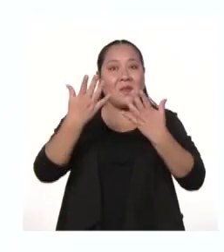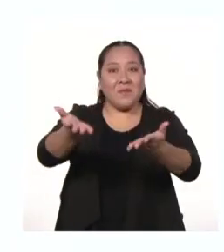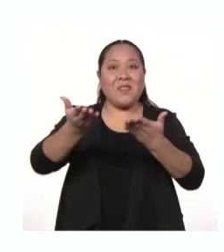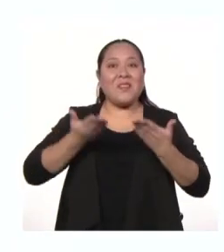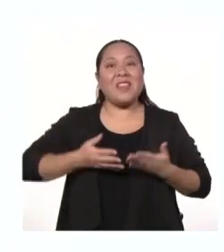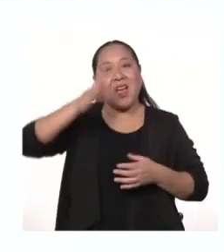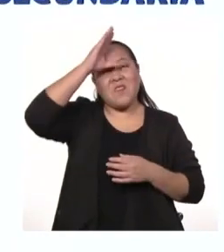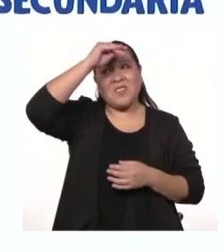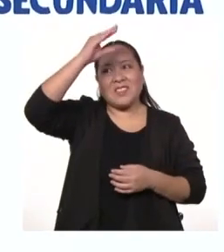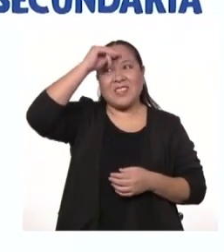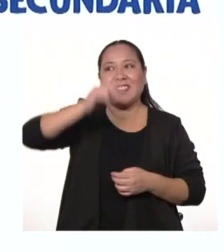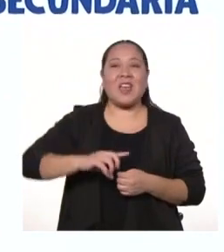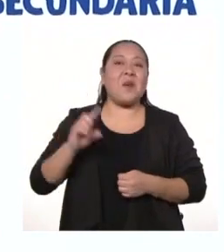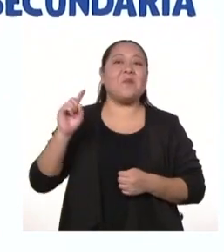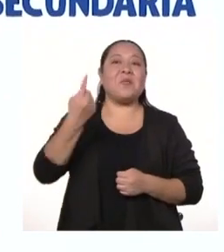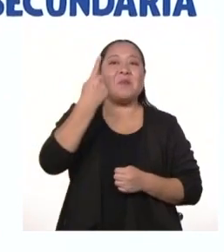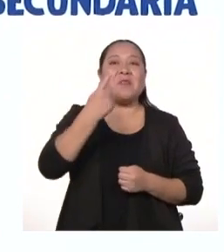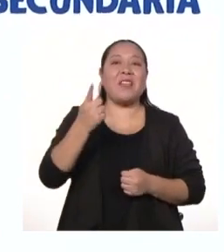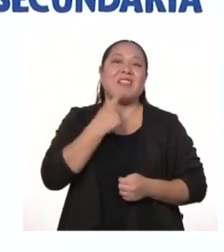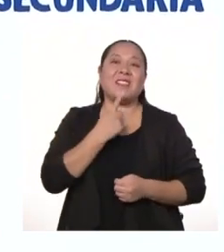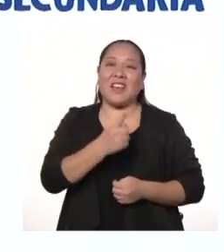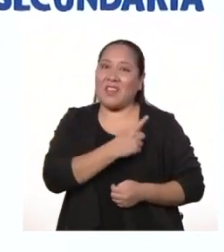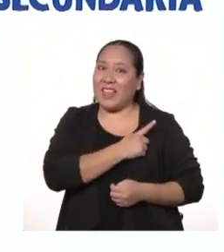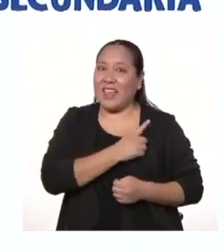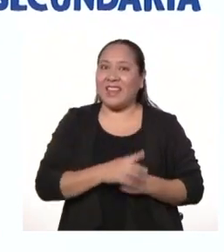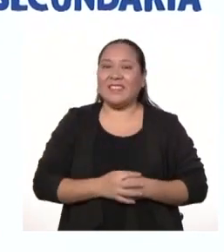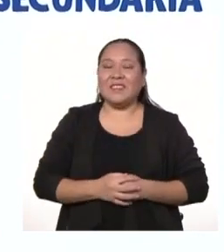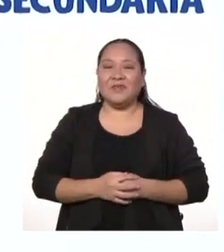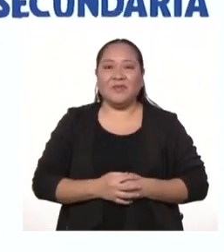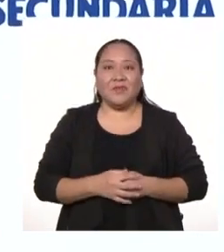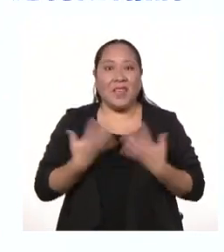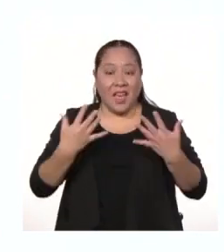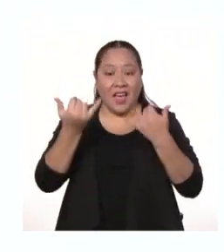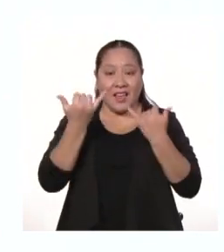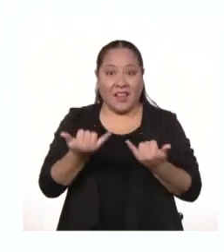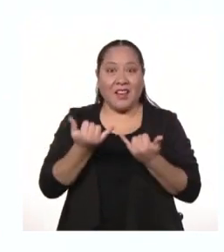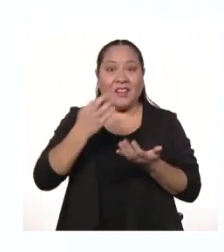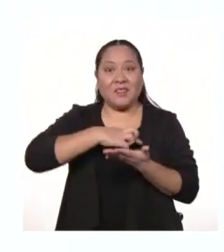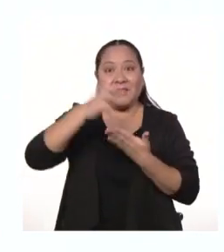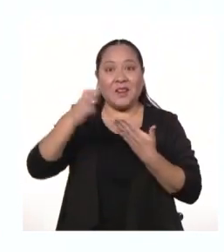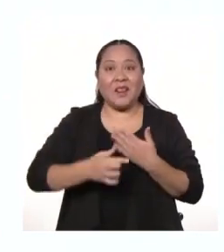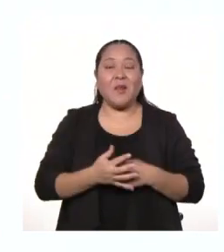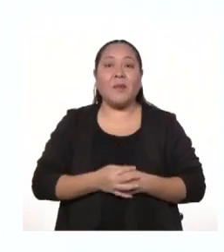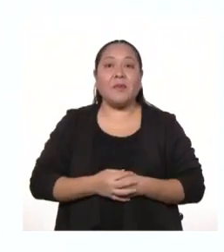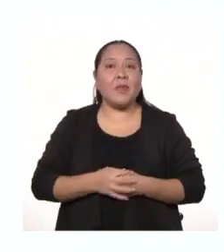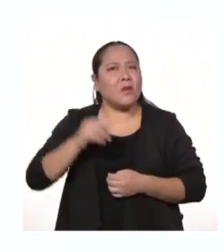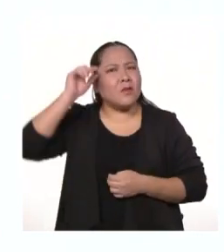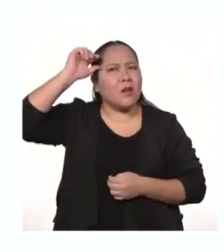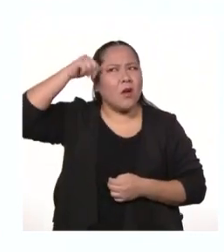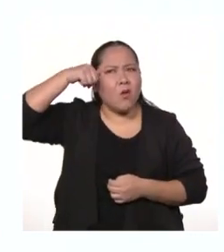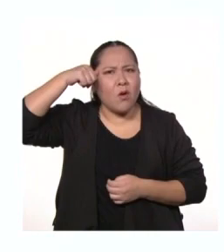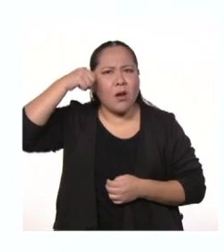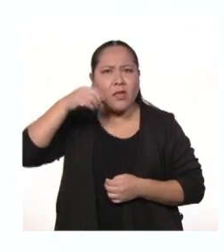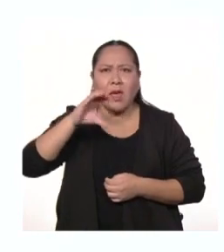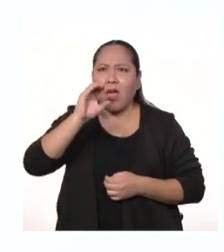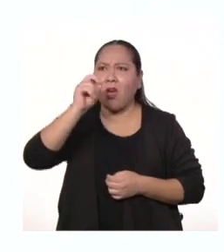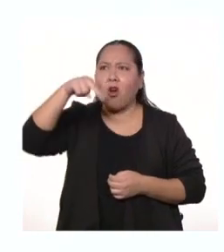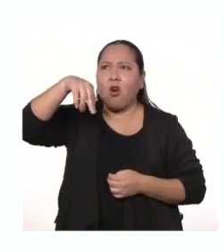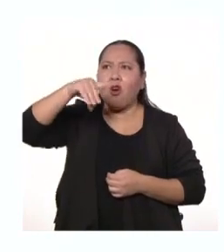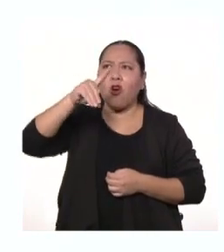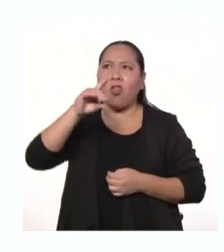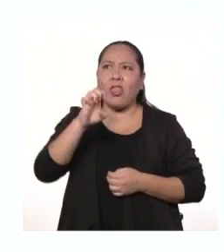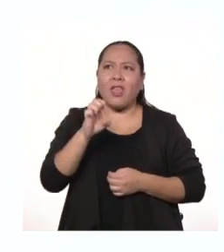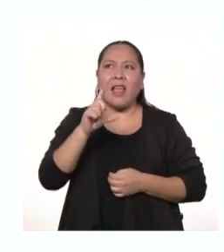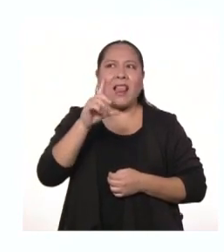Bienvenidos chicos y chicas de primero de secundaria a la sesión del día de hoy. ¿Se acuerdan del Conde de Lemos?